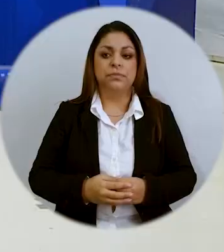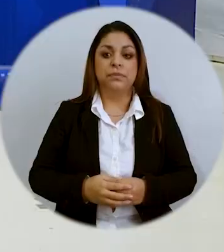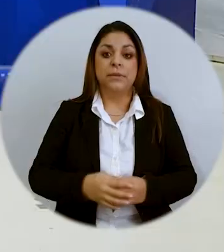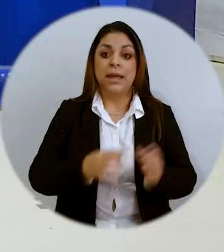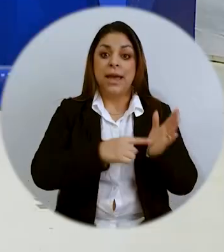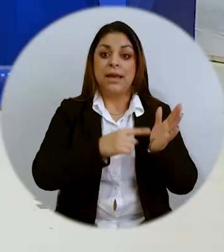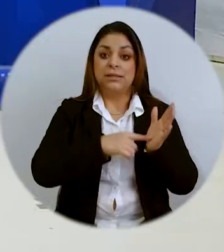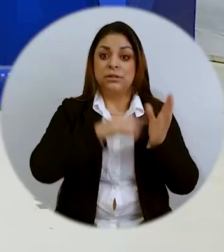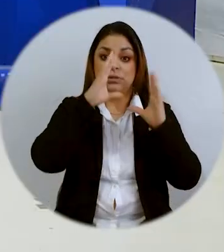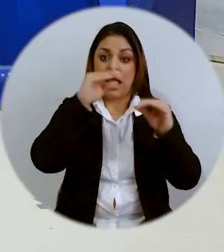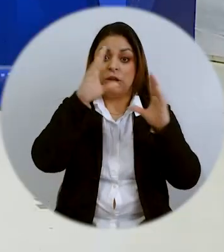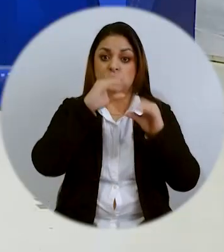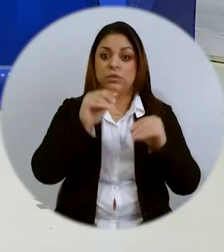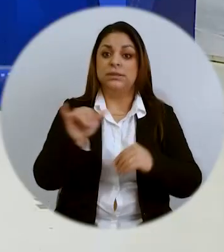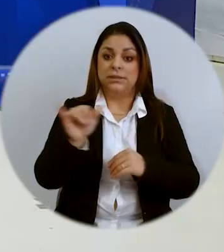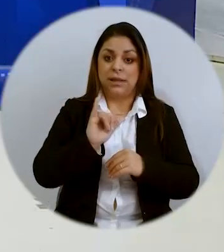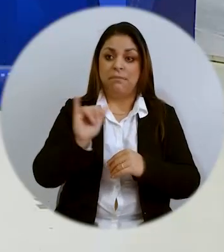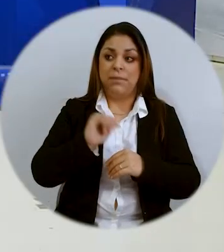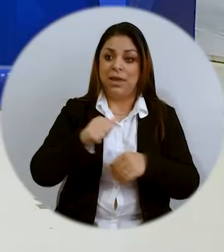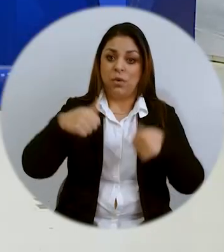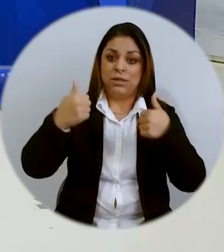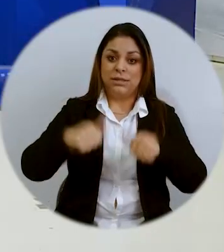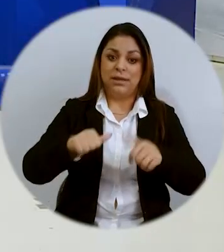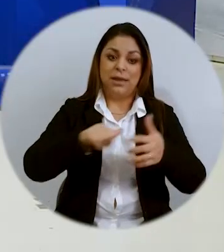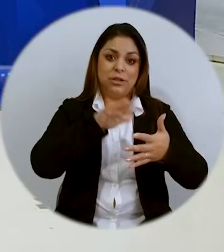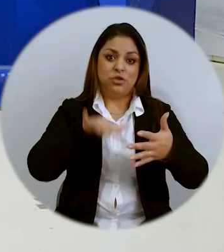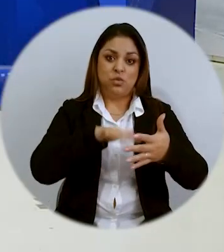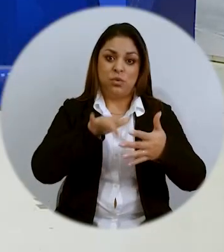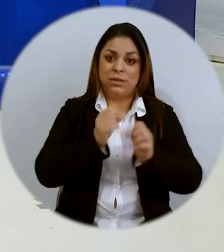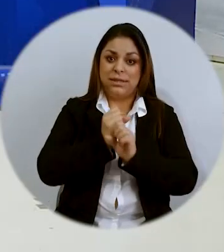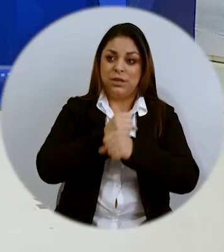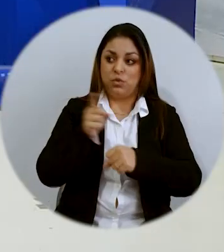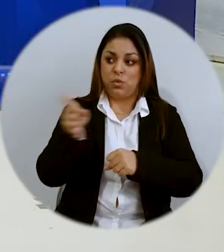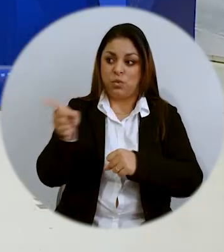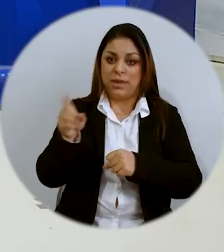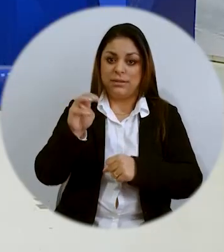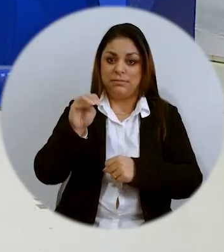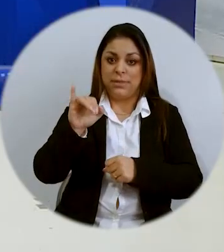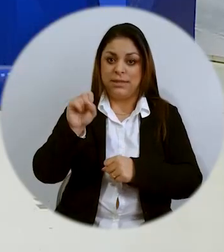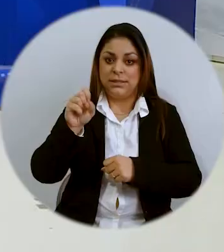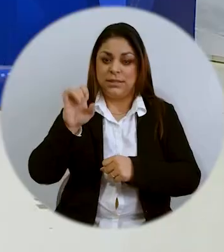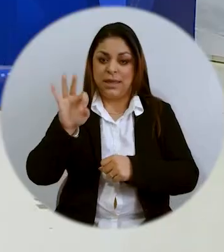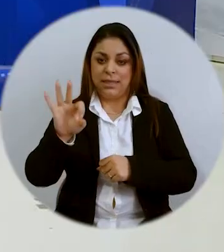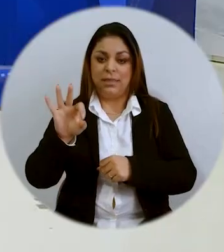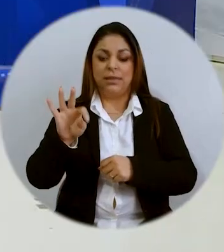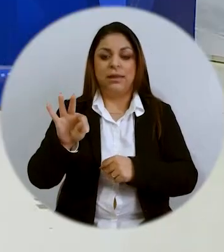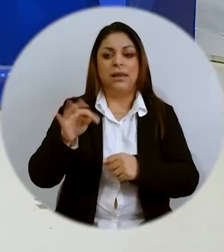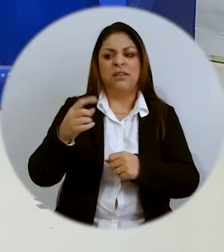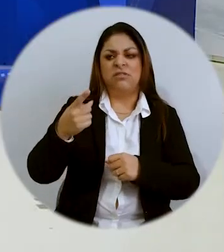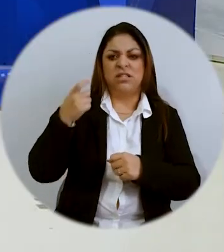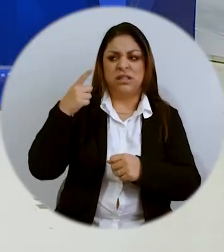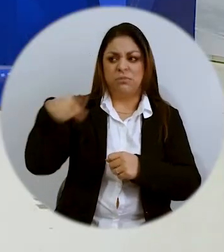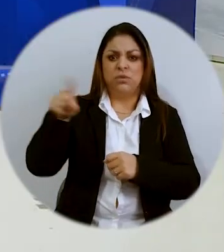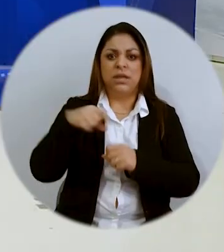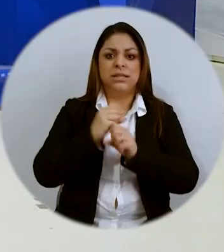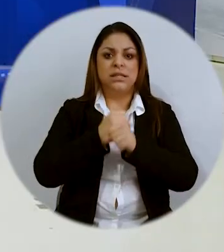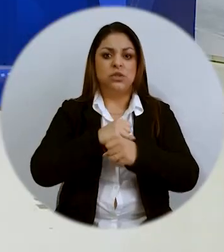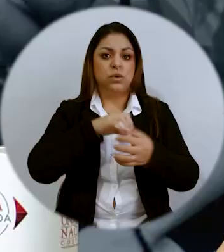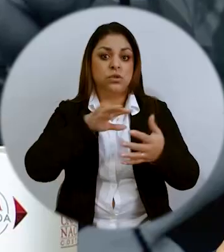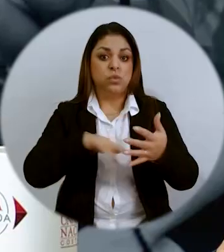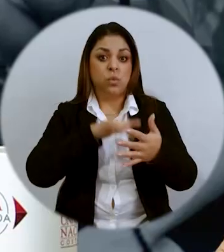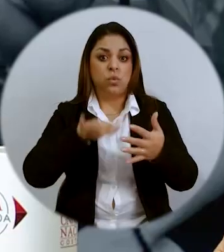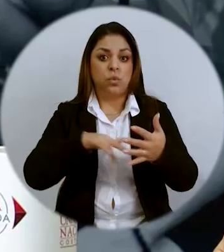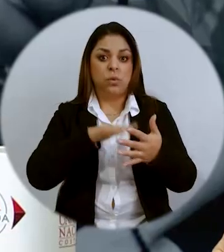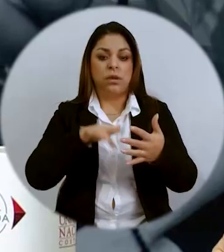Estos datos también coinciden con los estudios que también ha realizado el MISID, ¿verdad? Ustedes recientemente también hicieron un estudio